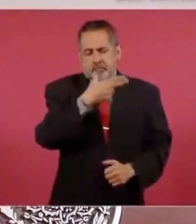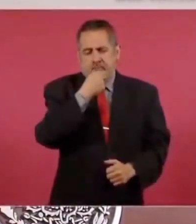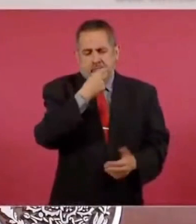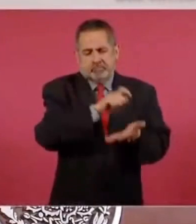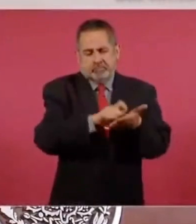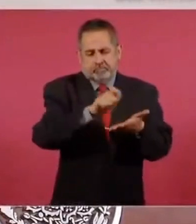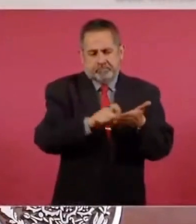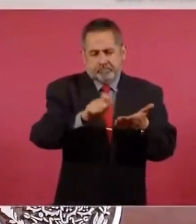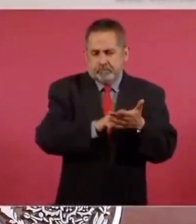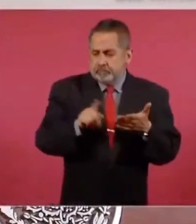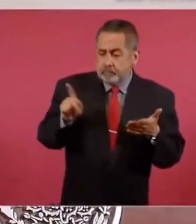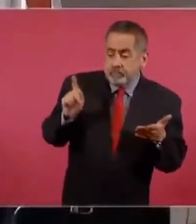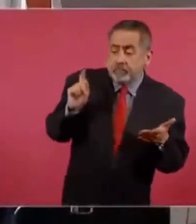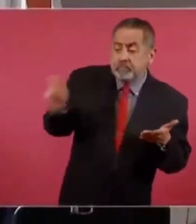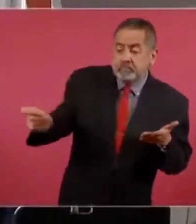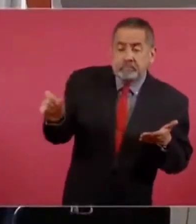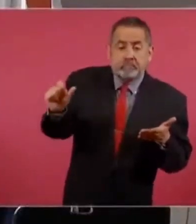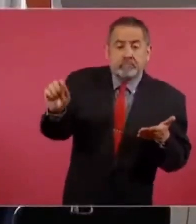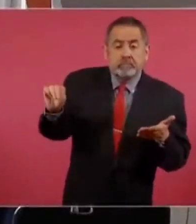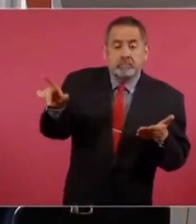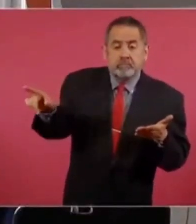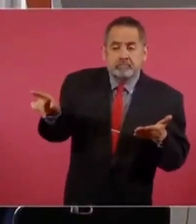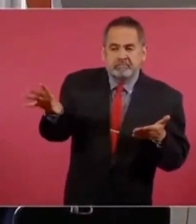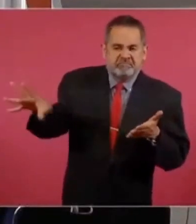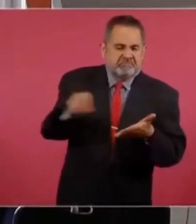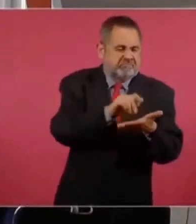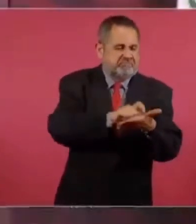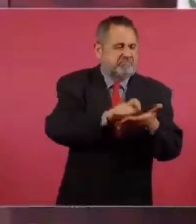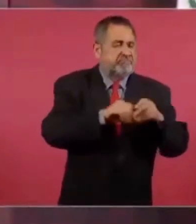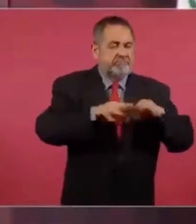se los voy a leer